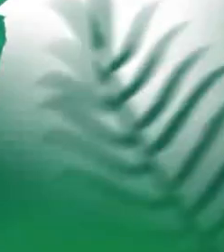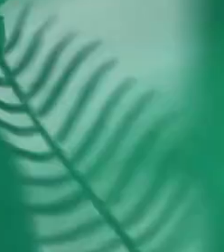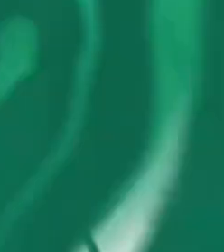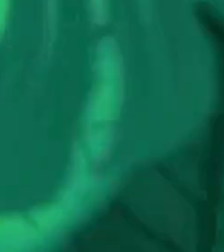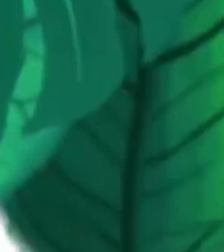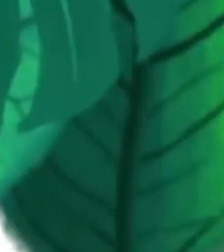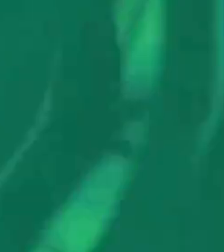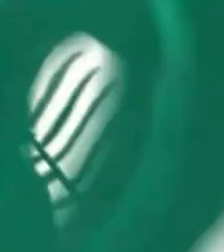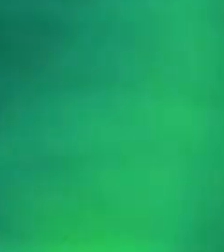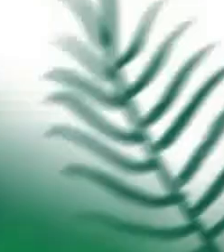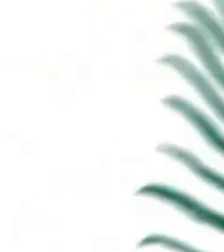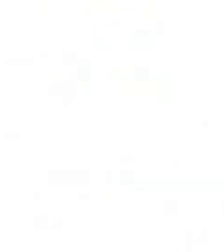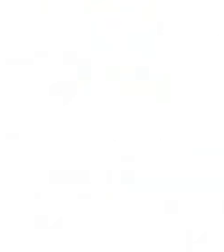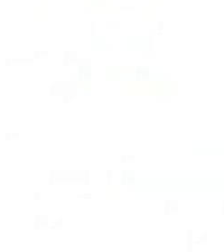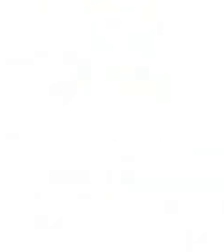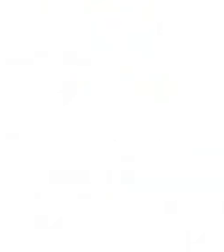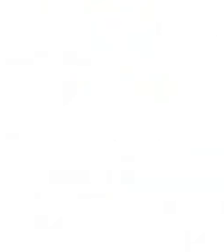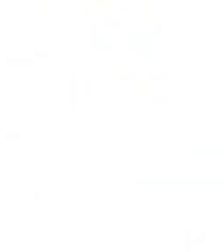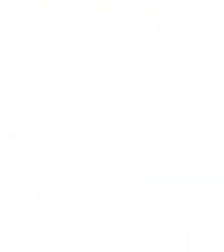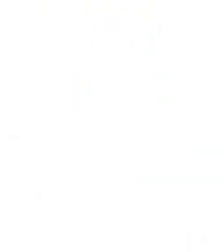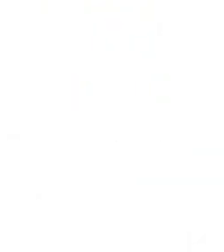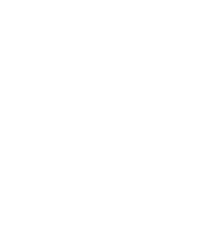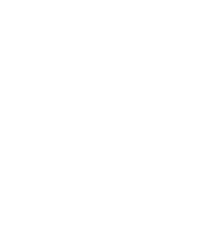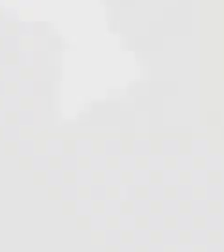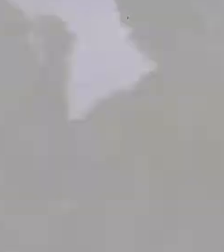En Medellín volveremos a florecer.